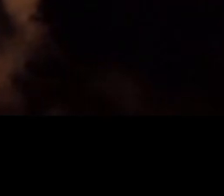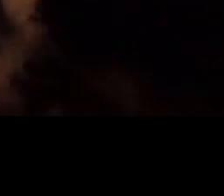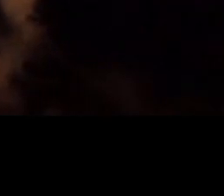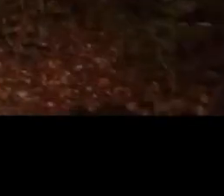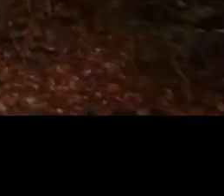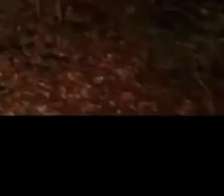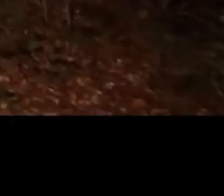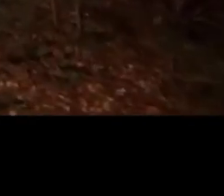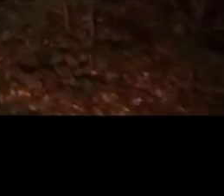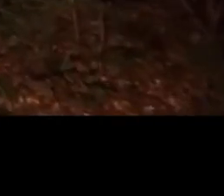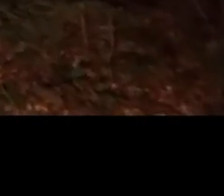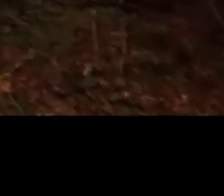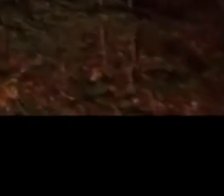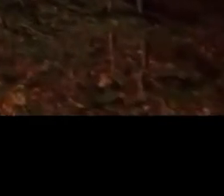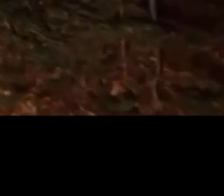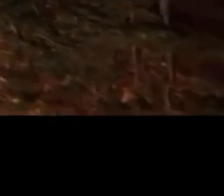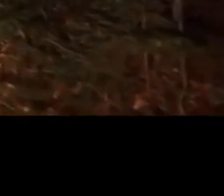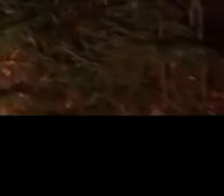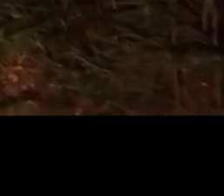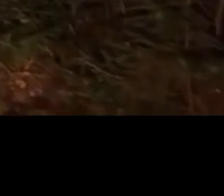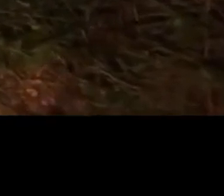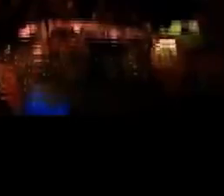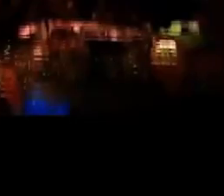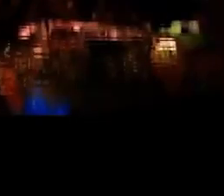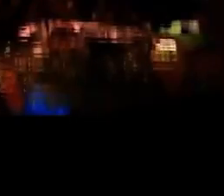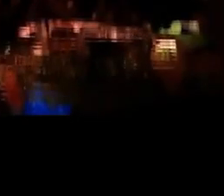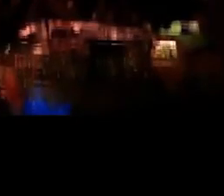noche, suspiraba la noche,